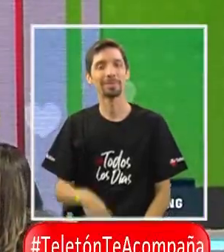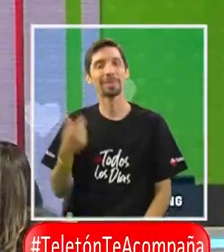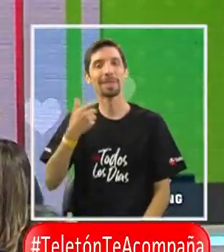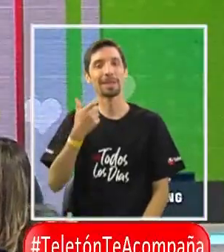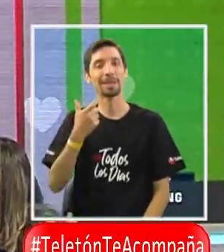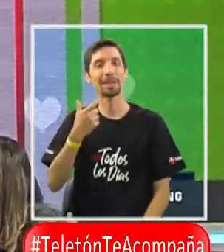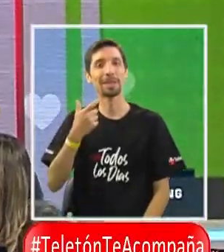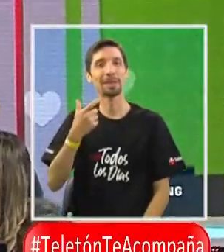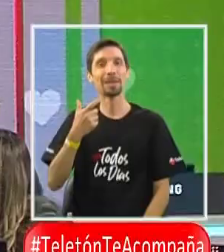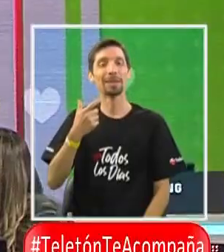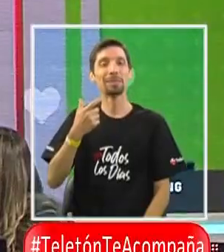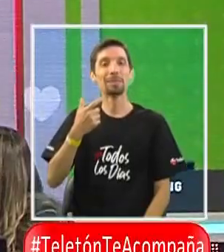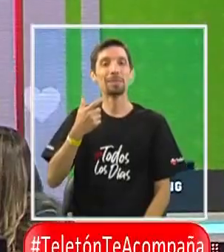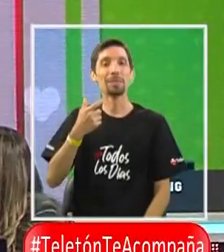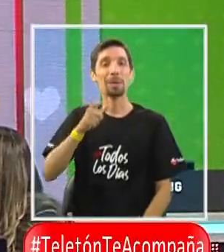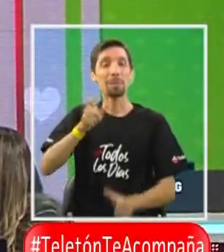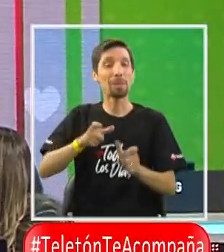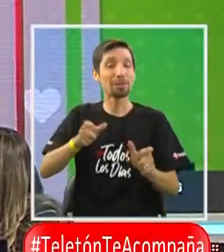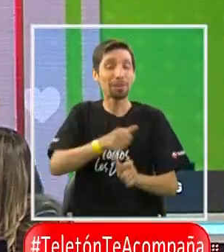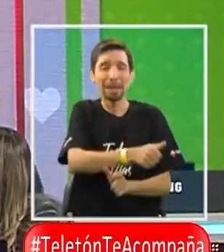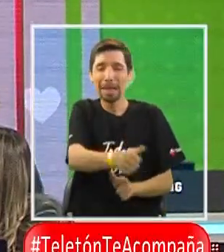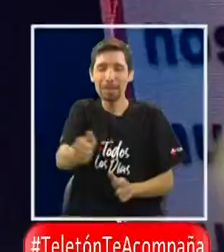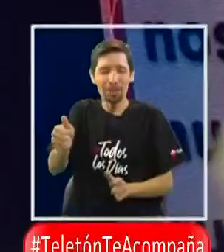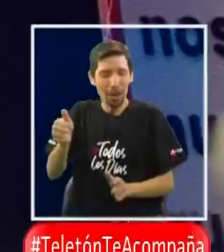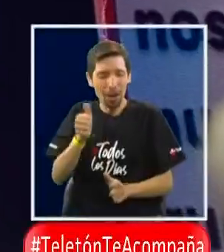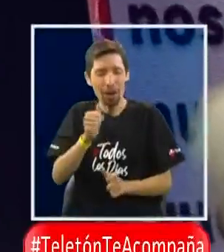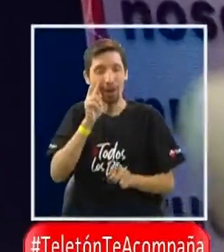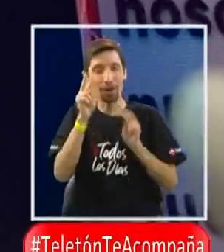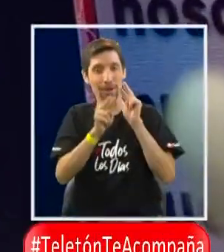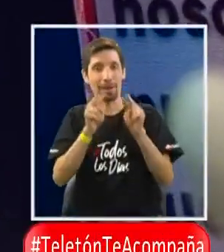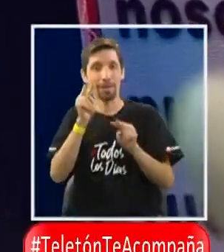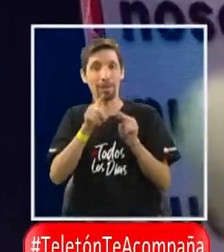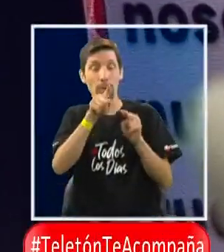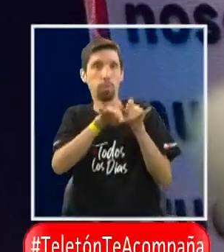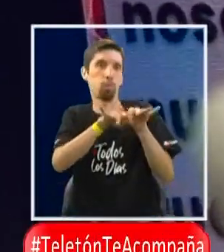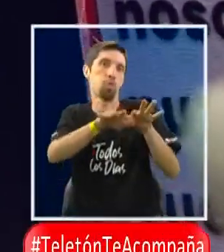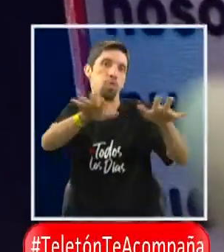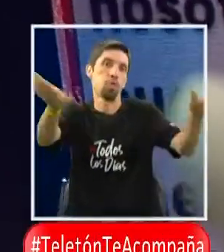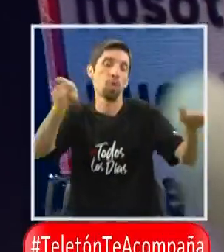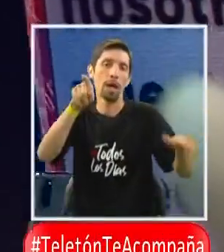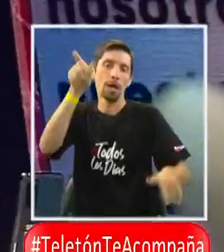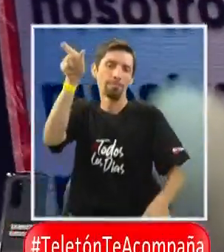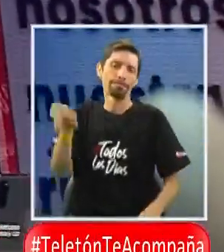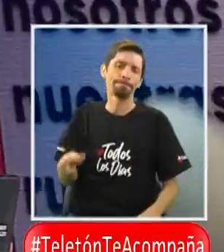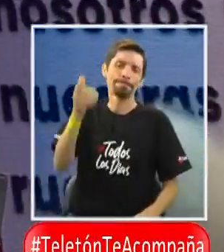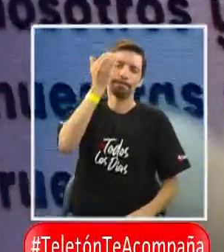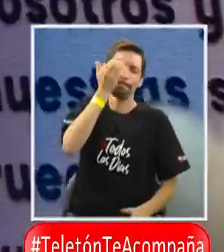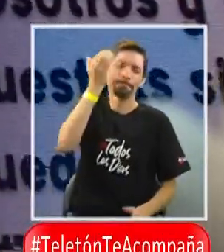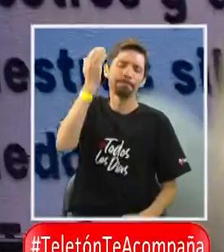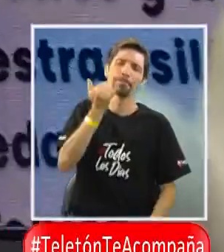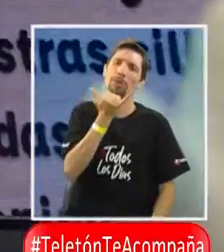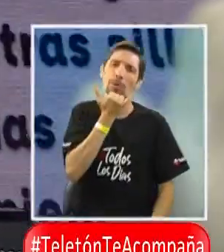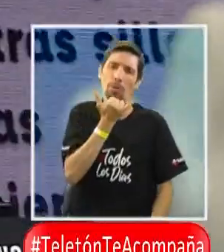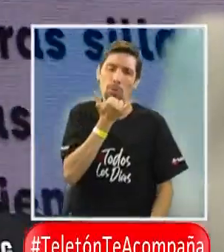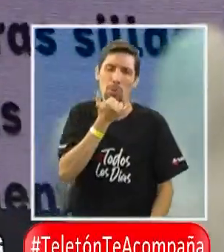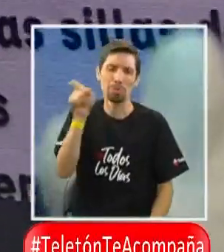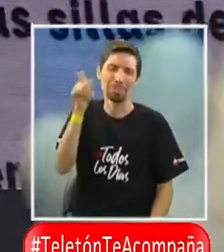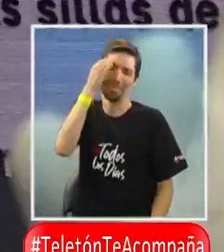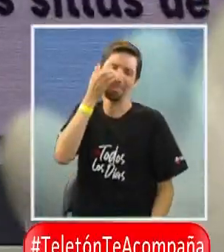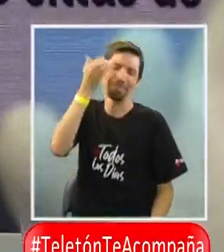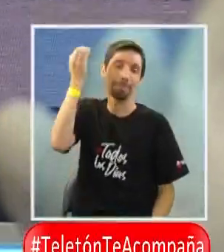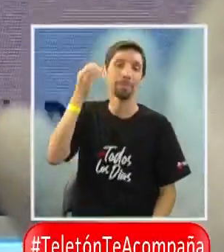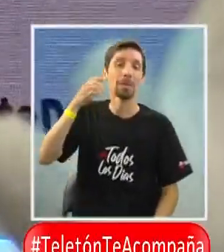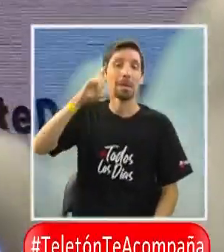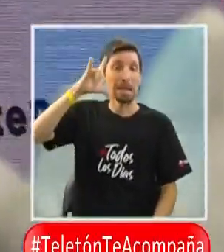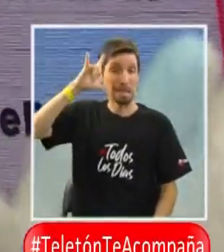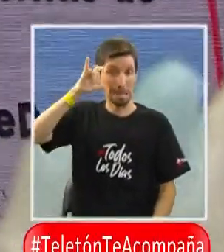Todo el mundo lo ha visto, esto se ha viralizado con una velocidad impresionante y él es un verdadero fenómeno en YouTube, fenómeno en